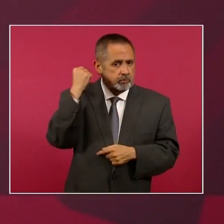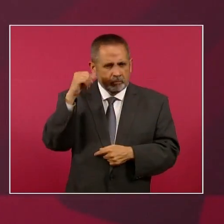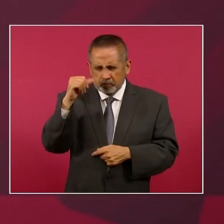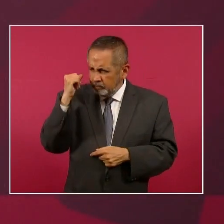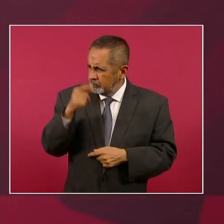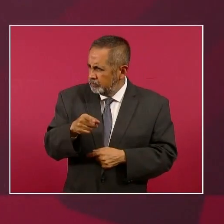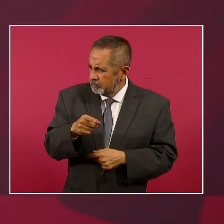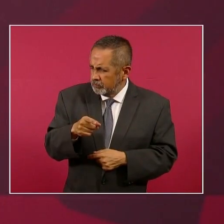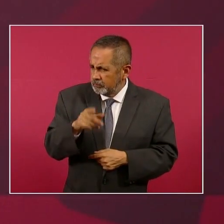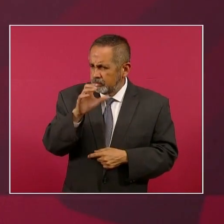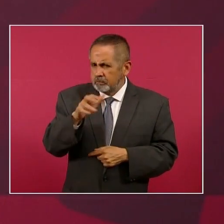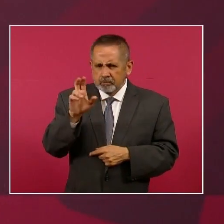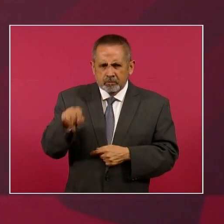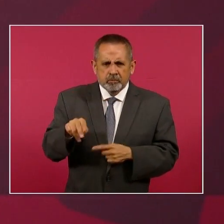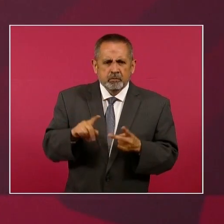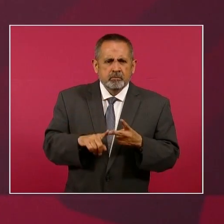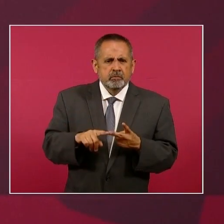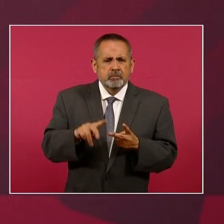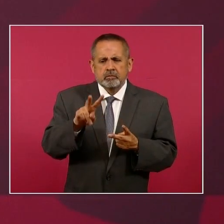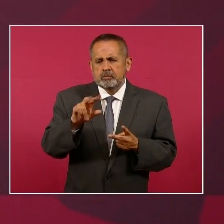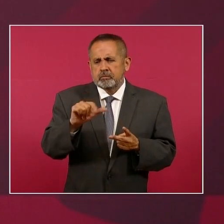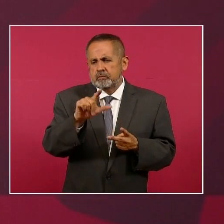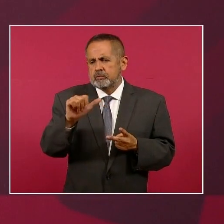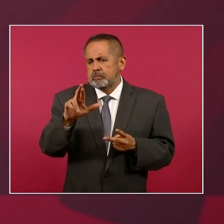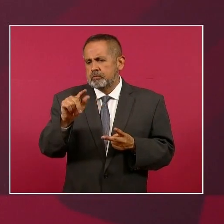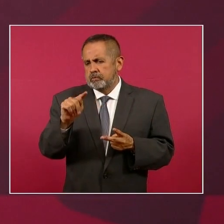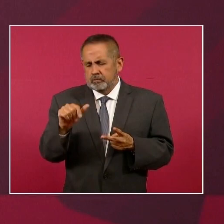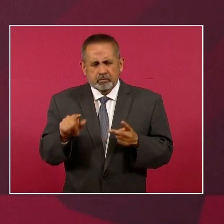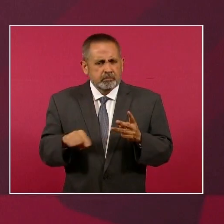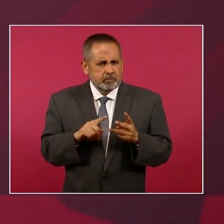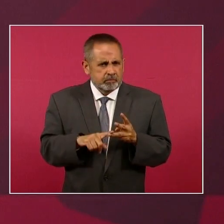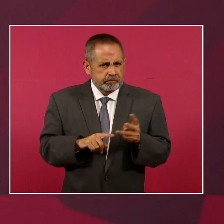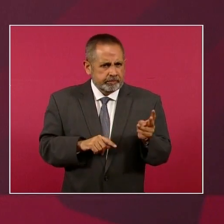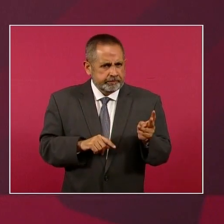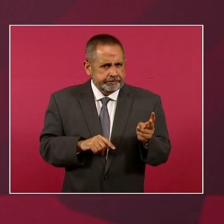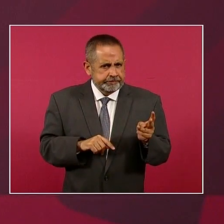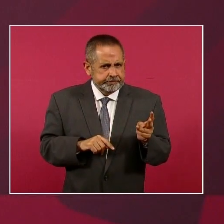Acapulco, Cancún, Vallarta